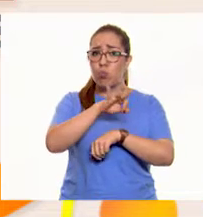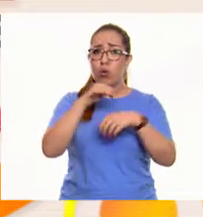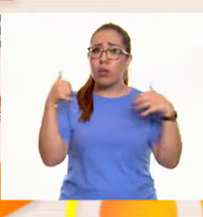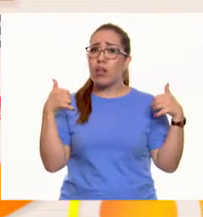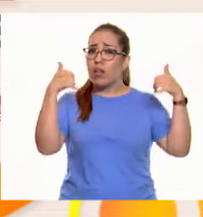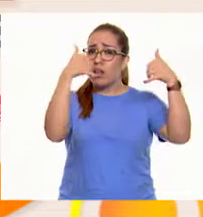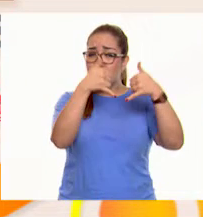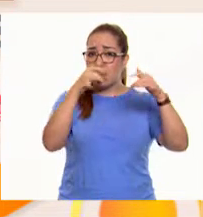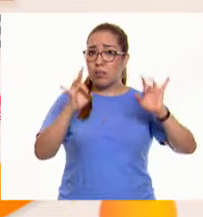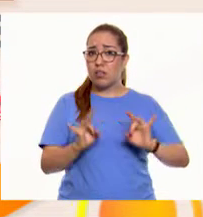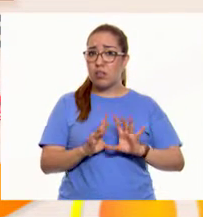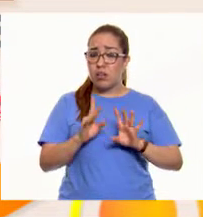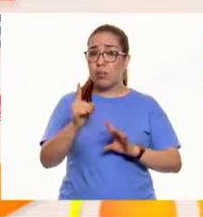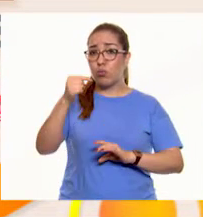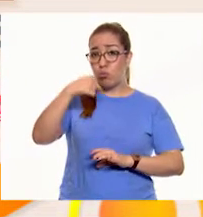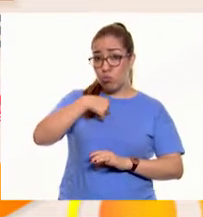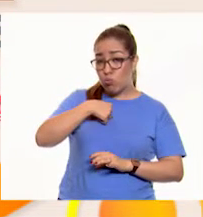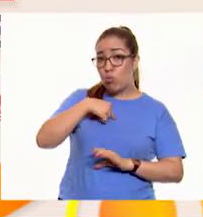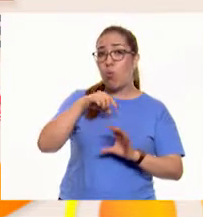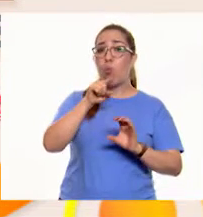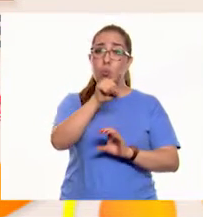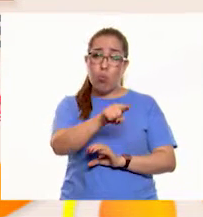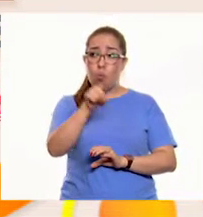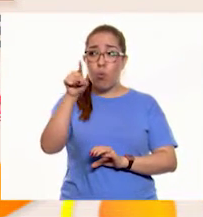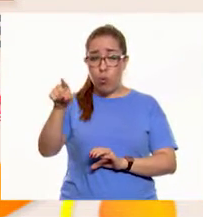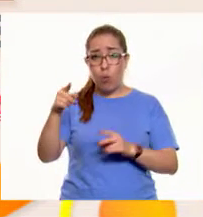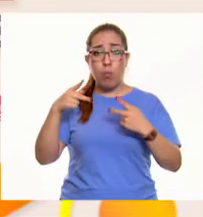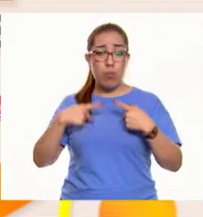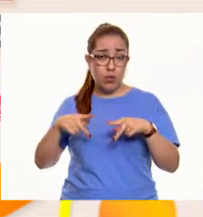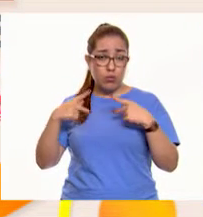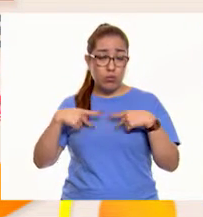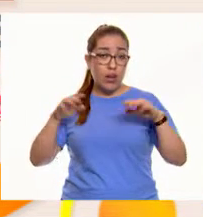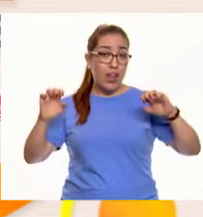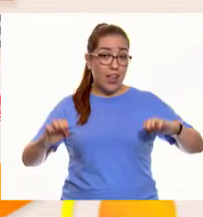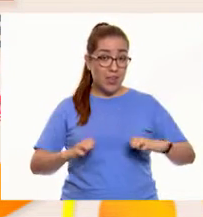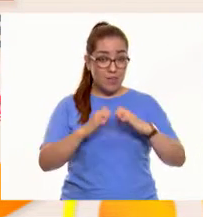alguien cerca de ti tenga una emergencia.